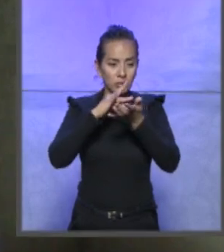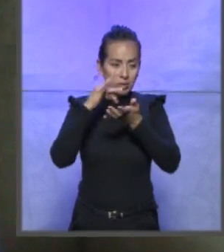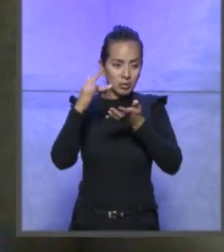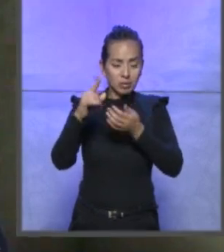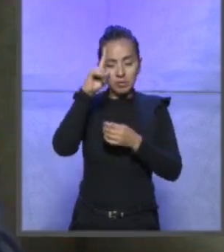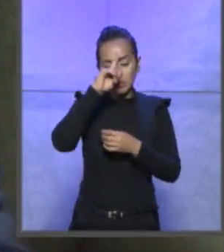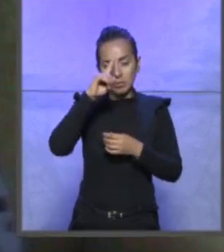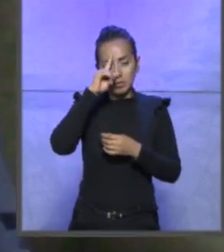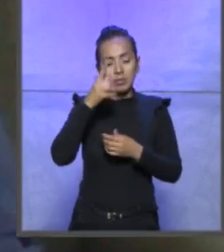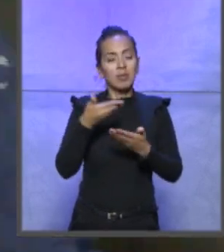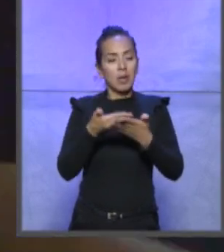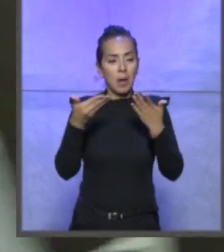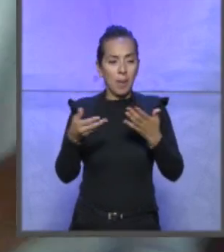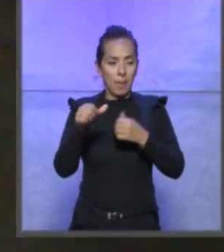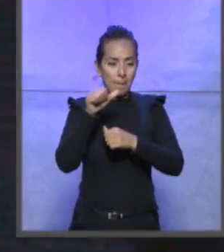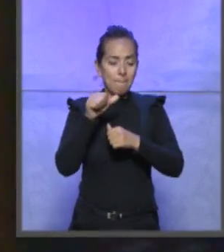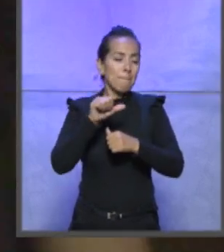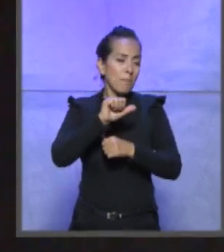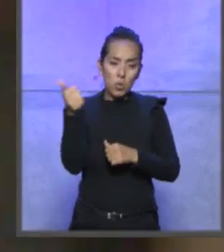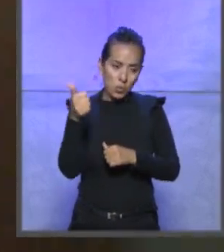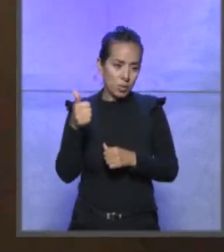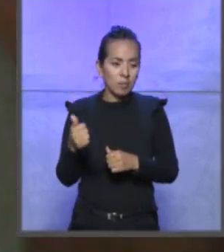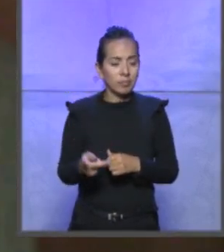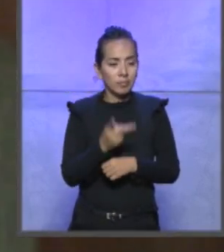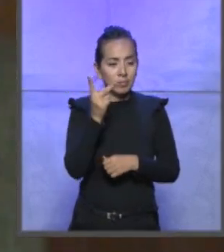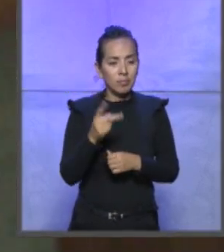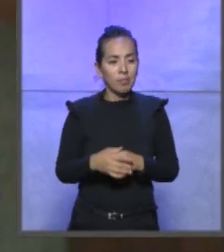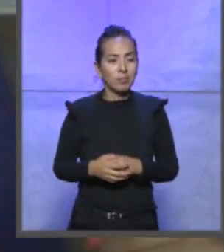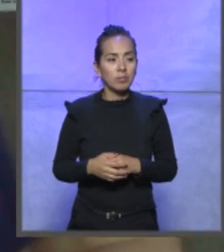consejera. Vamos a pasar a la siguiente pregunta. Y